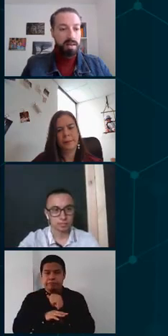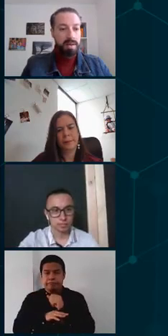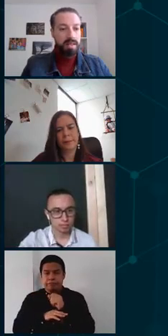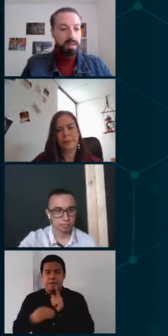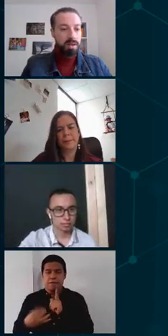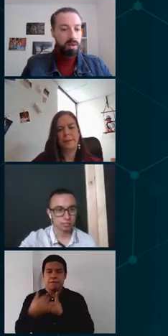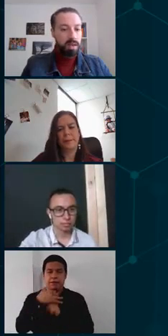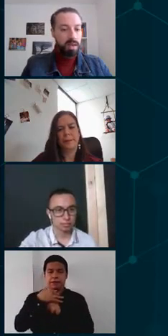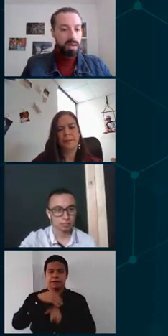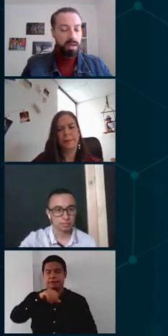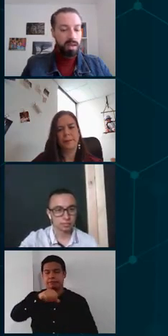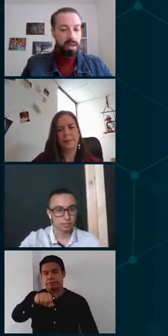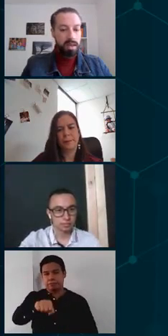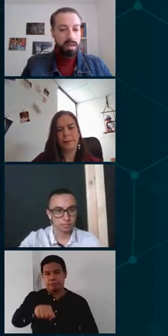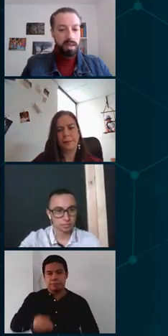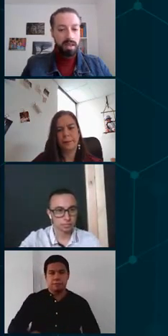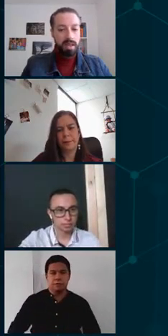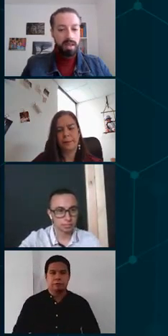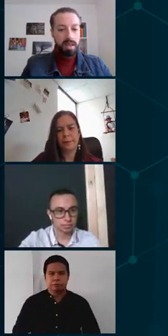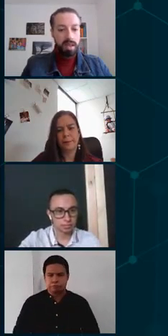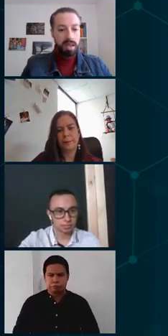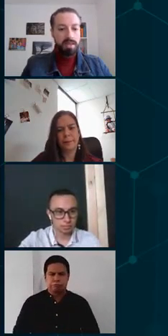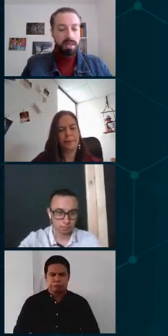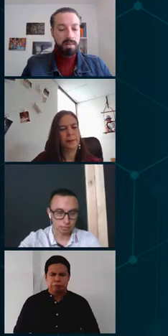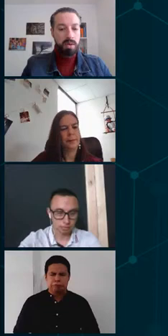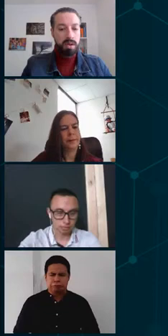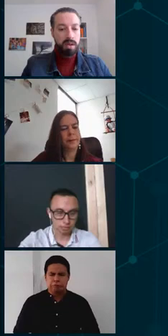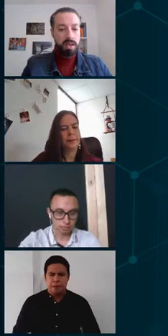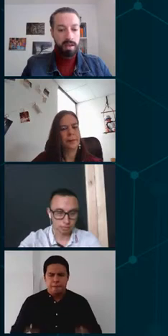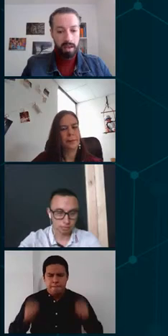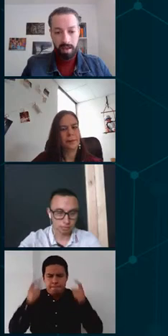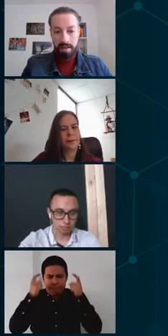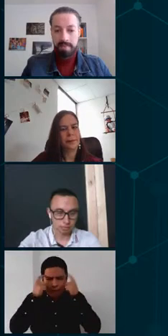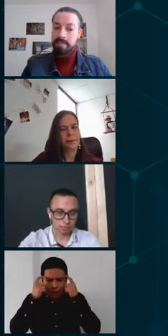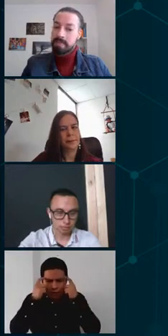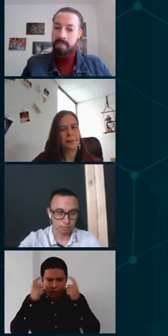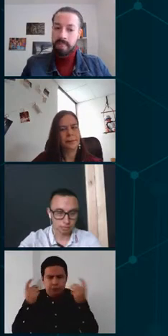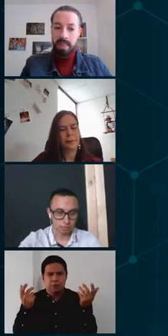Perfecto, sí, esa parte psicológica creo que está muy